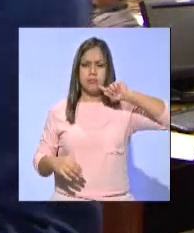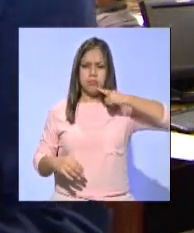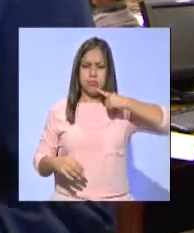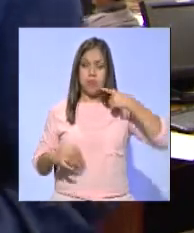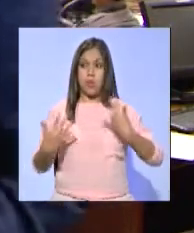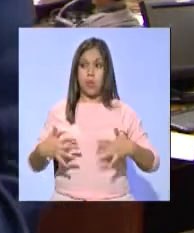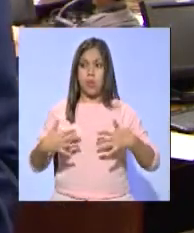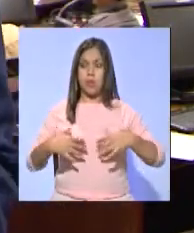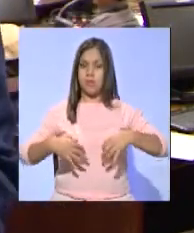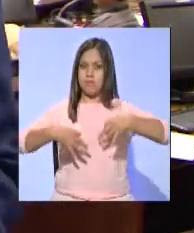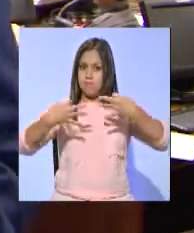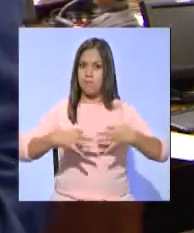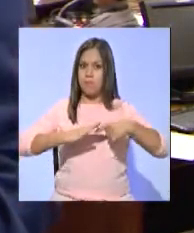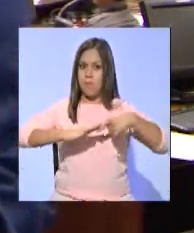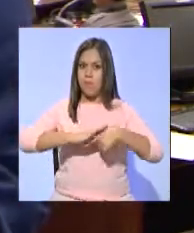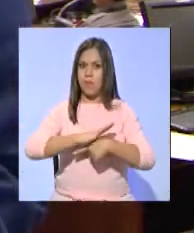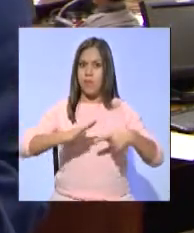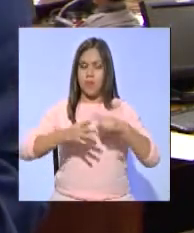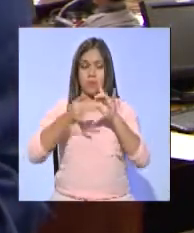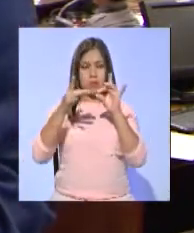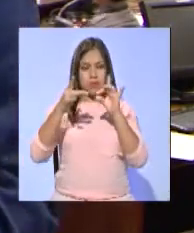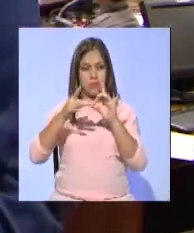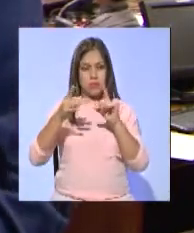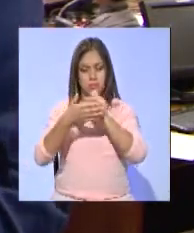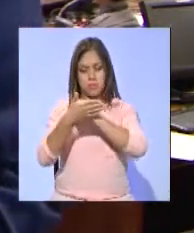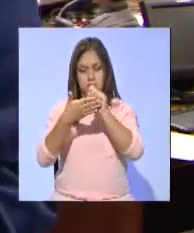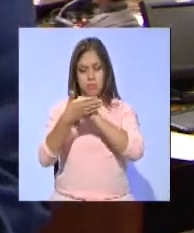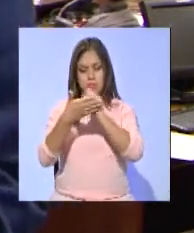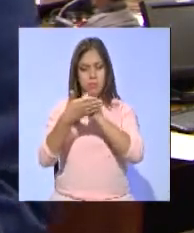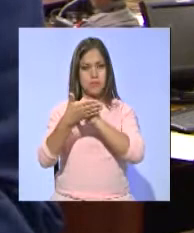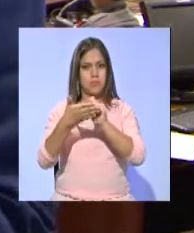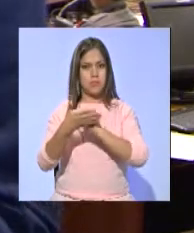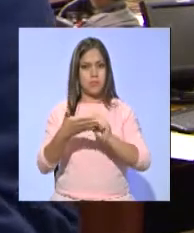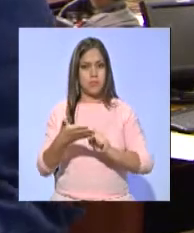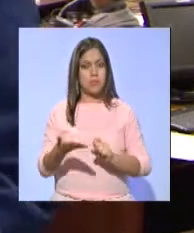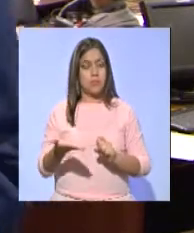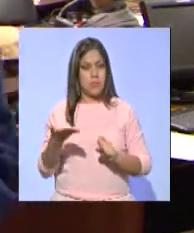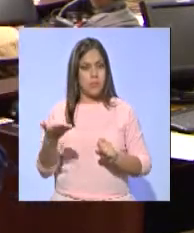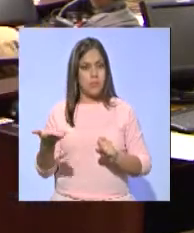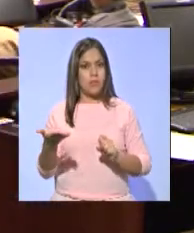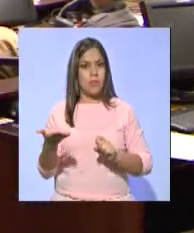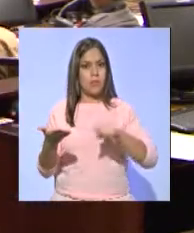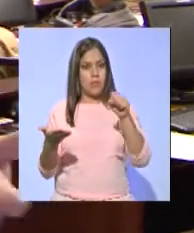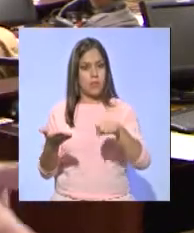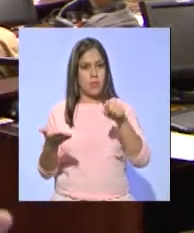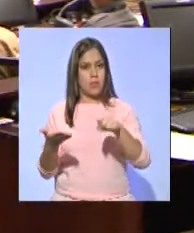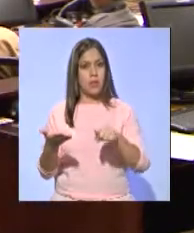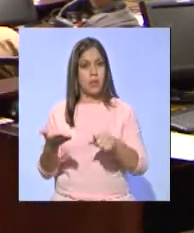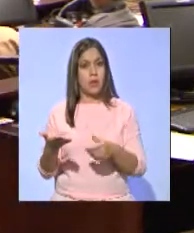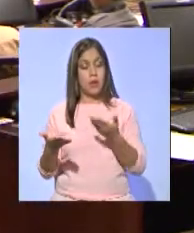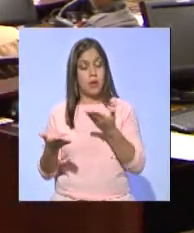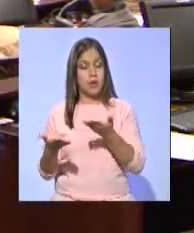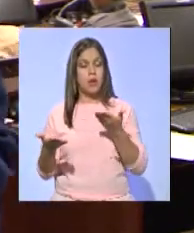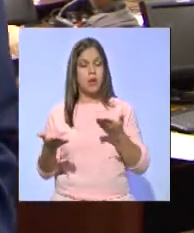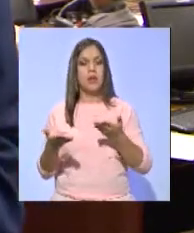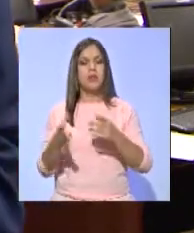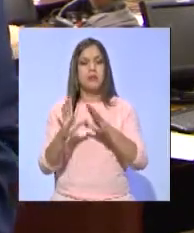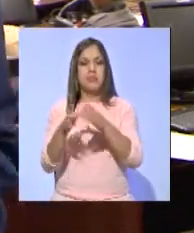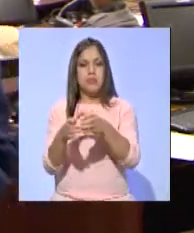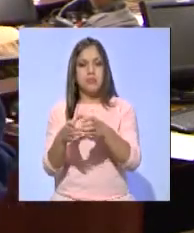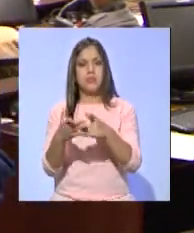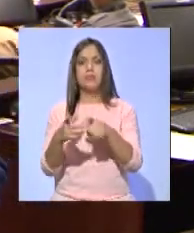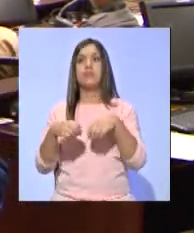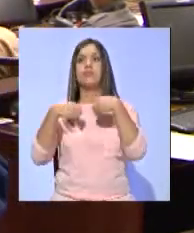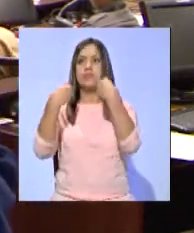y que el documento que ellos van a generar aquí, lo que ellos han investigado, las resoluciones que van a tomar, pasan a una de las comisiones de